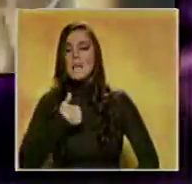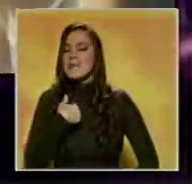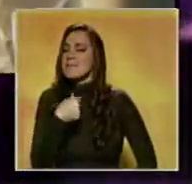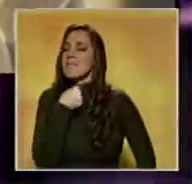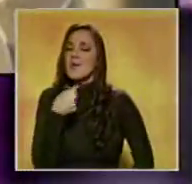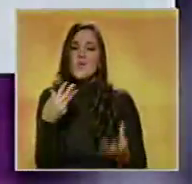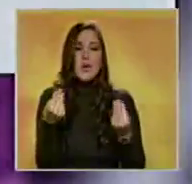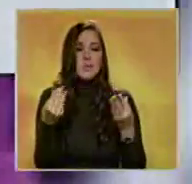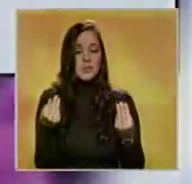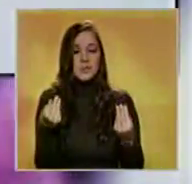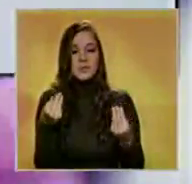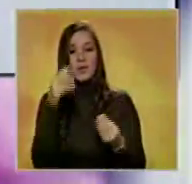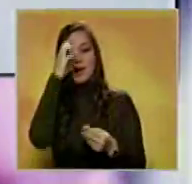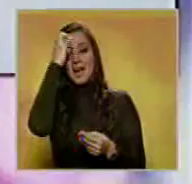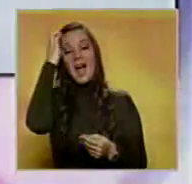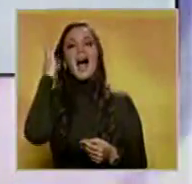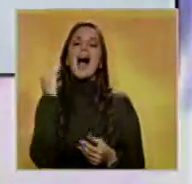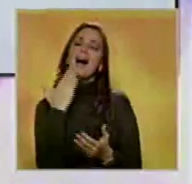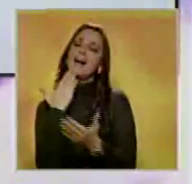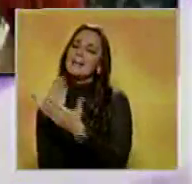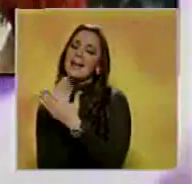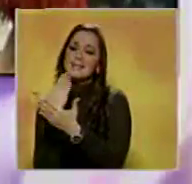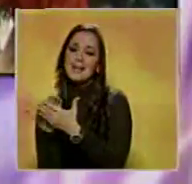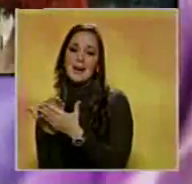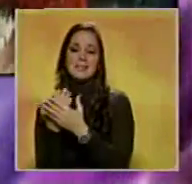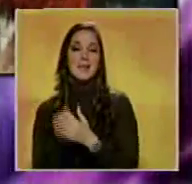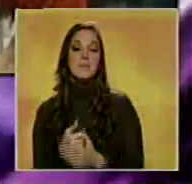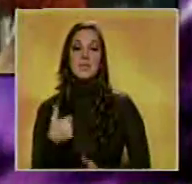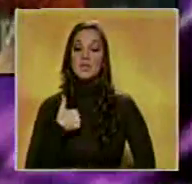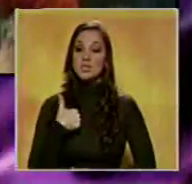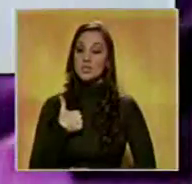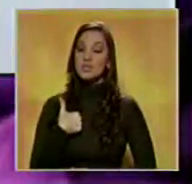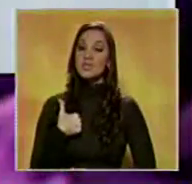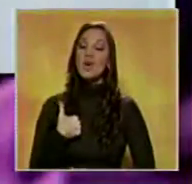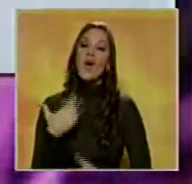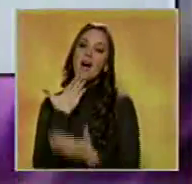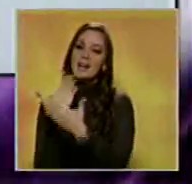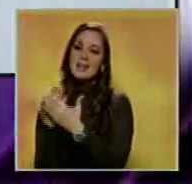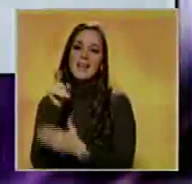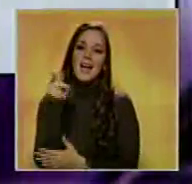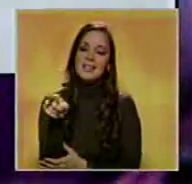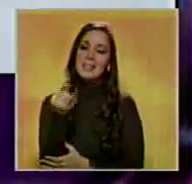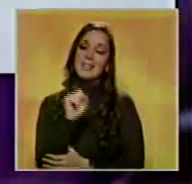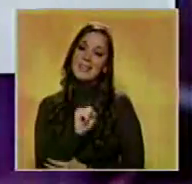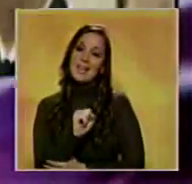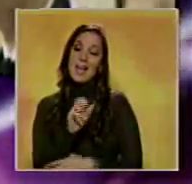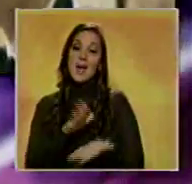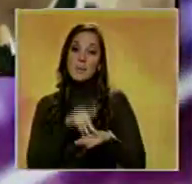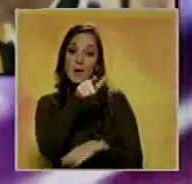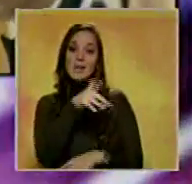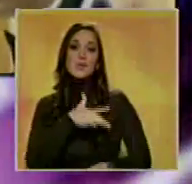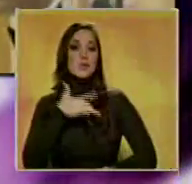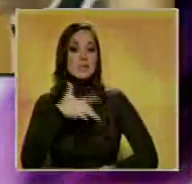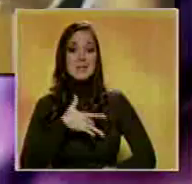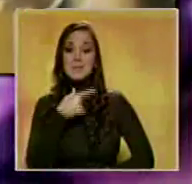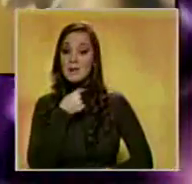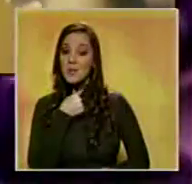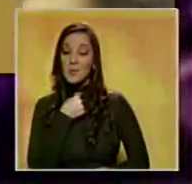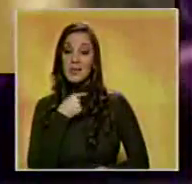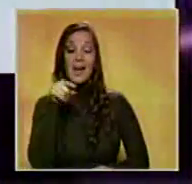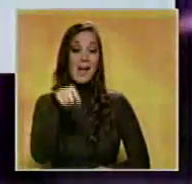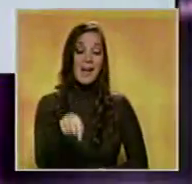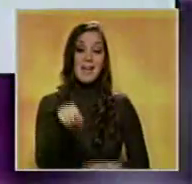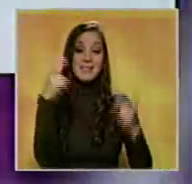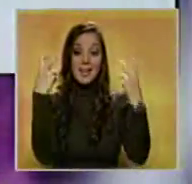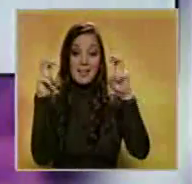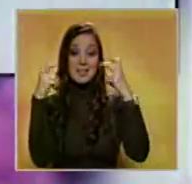fan de Víctor Drija. Muchas gracias. Bueno, tengo que agradecerte a ti y a toda la gente, porque sentimientos como eso hicieron que el tema justo esta semana